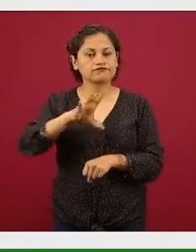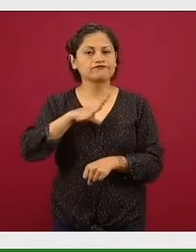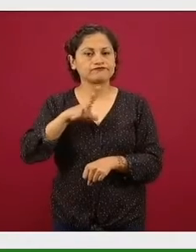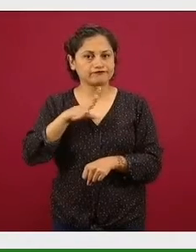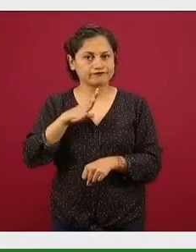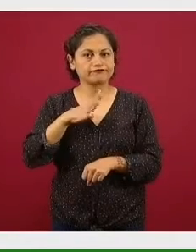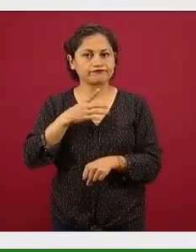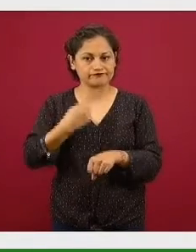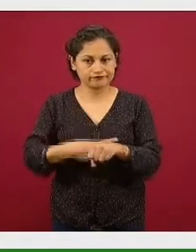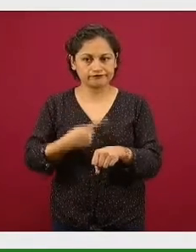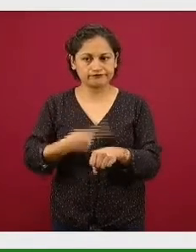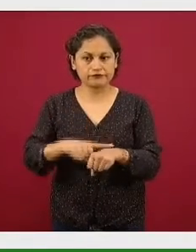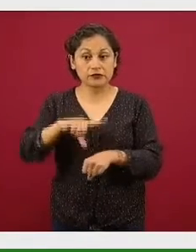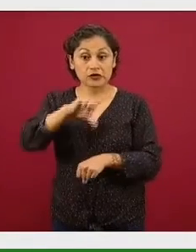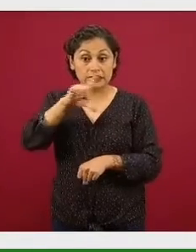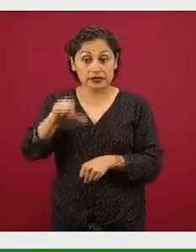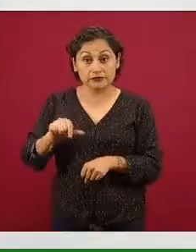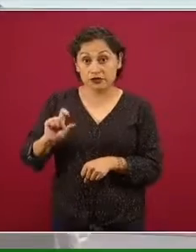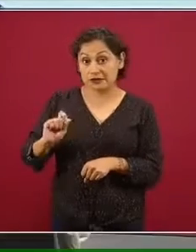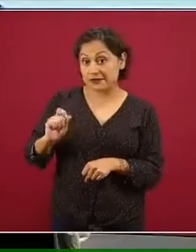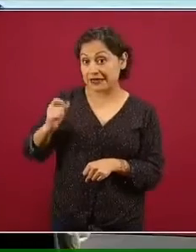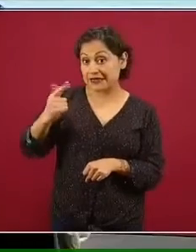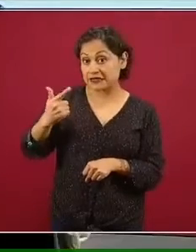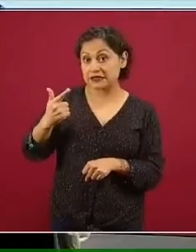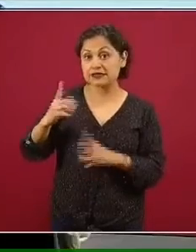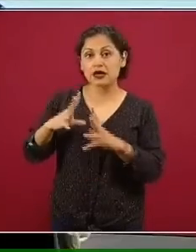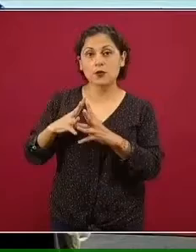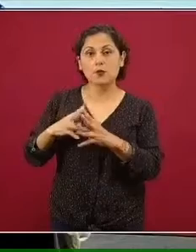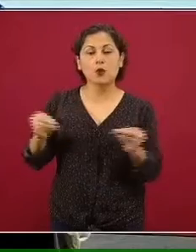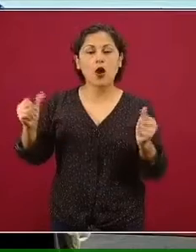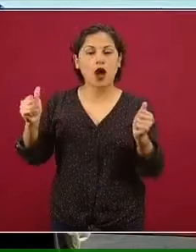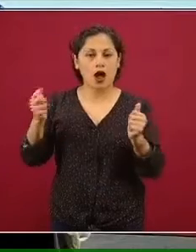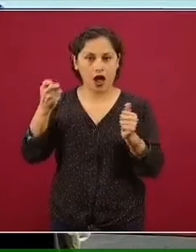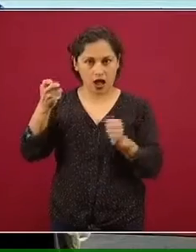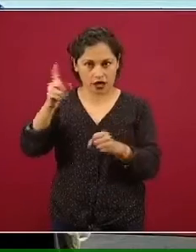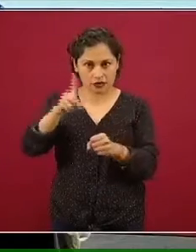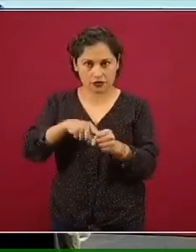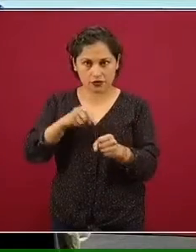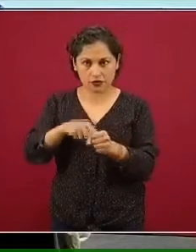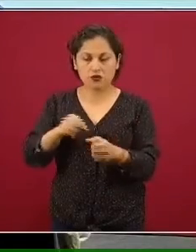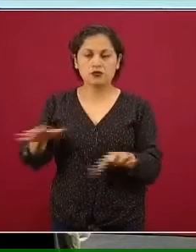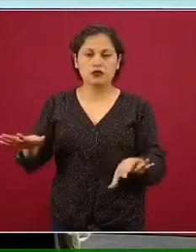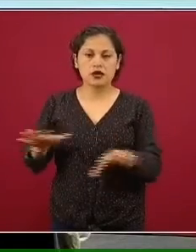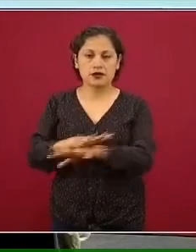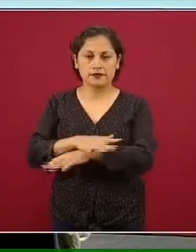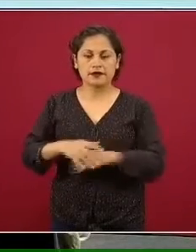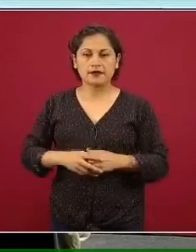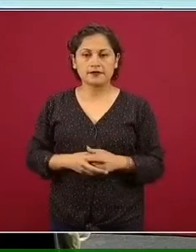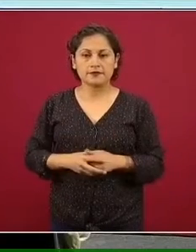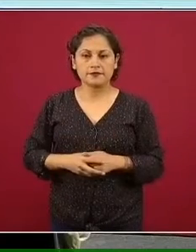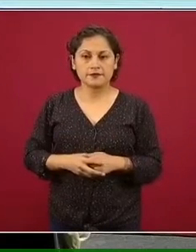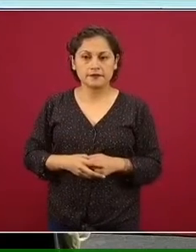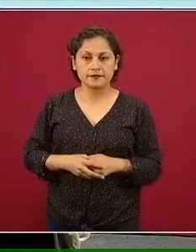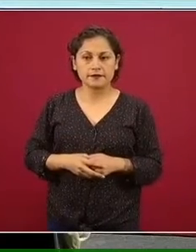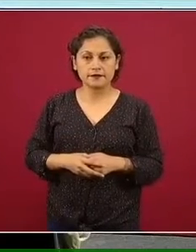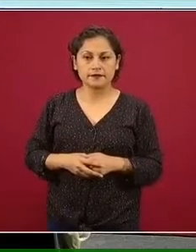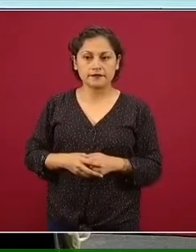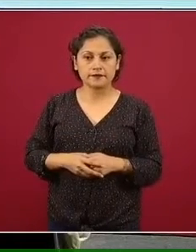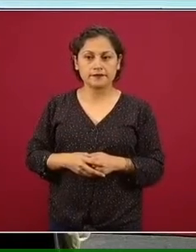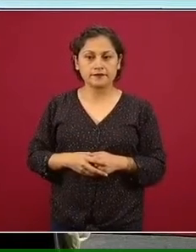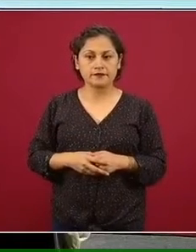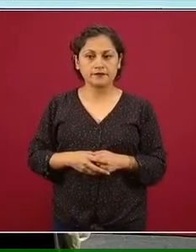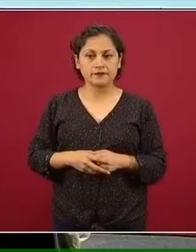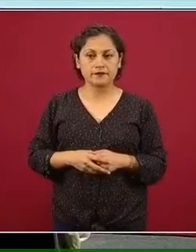intensidad y aquí está la 27, vemos prácticamente una dispersión y una intensidad importante en todo el estado. Veamos el último estado de esta